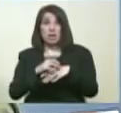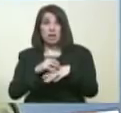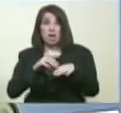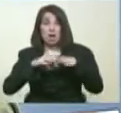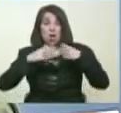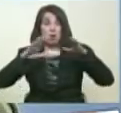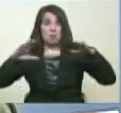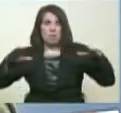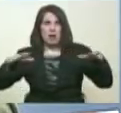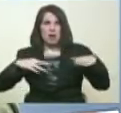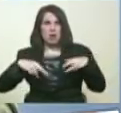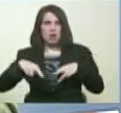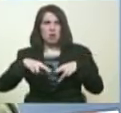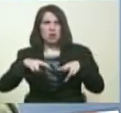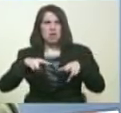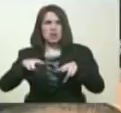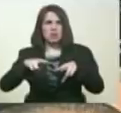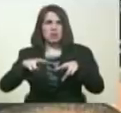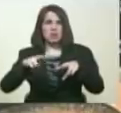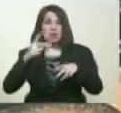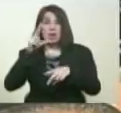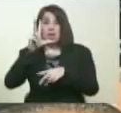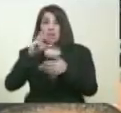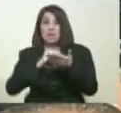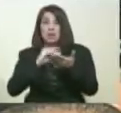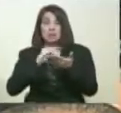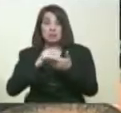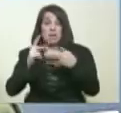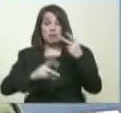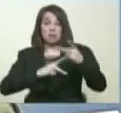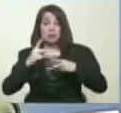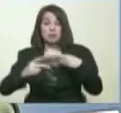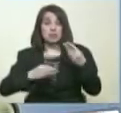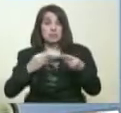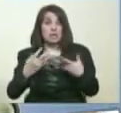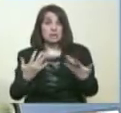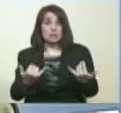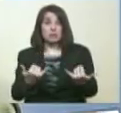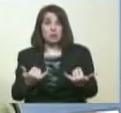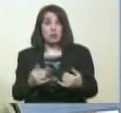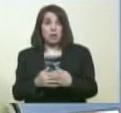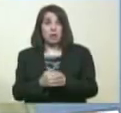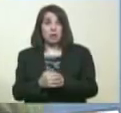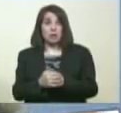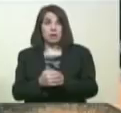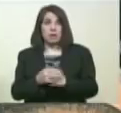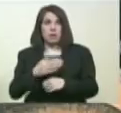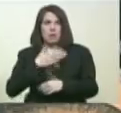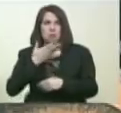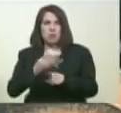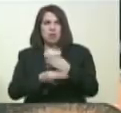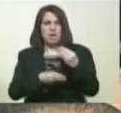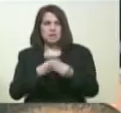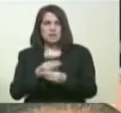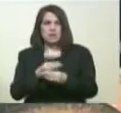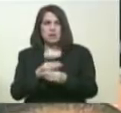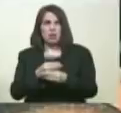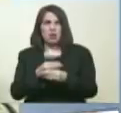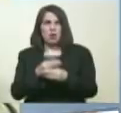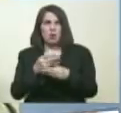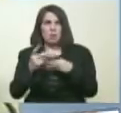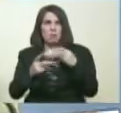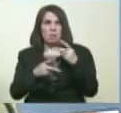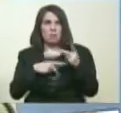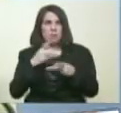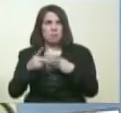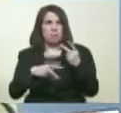los ríos pueden producir 3 veces la proteína que están produciendo ahorita. Pueden producir proteína para toda Venezuela